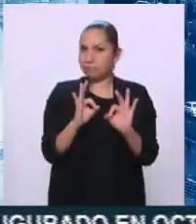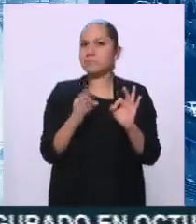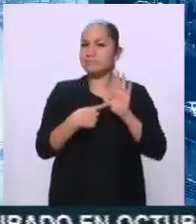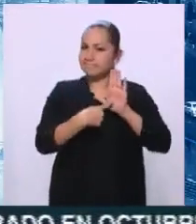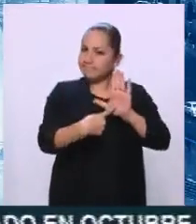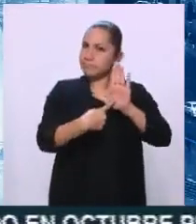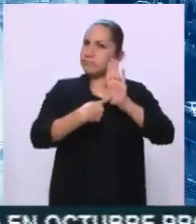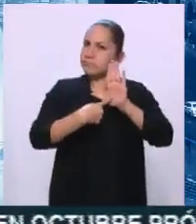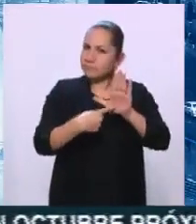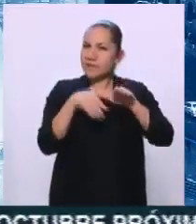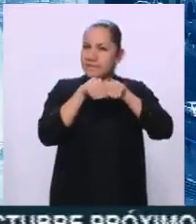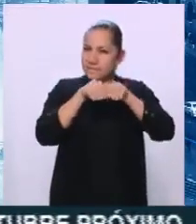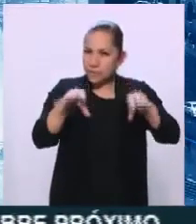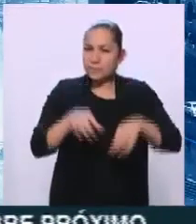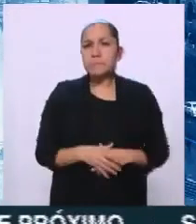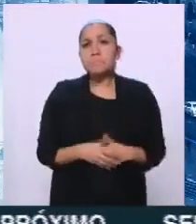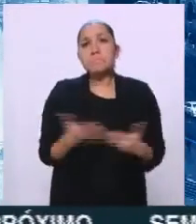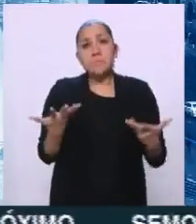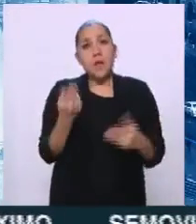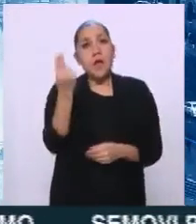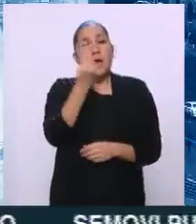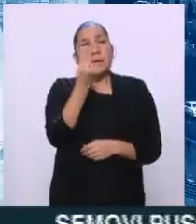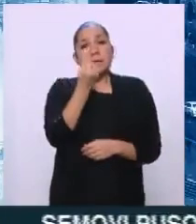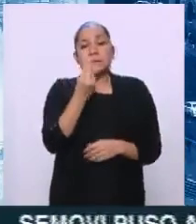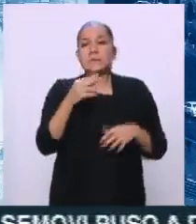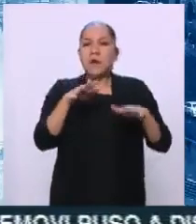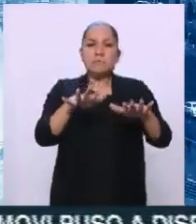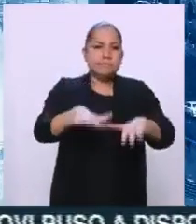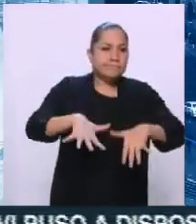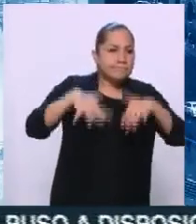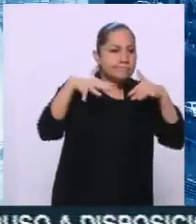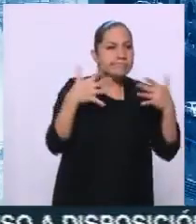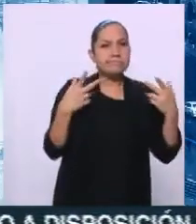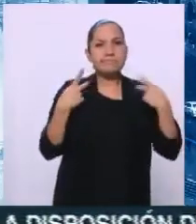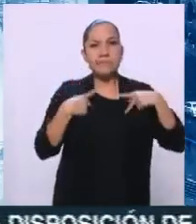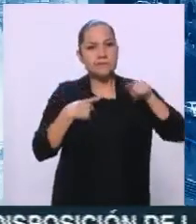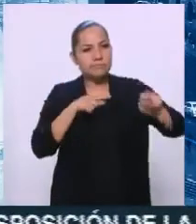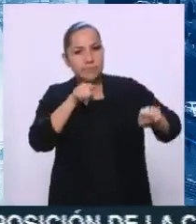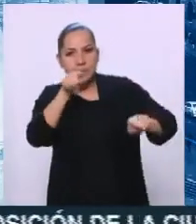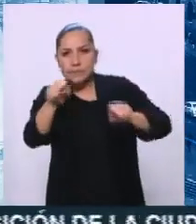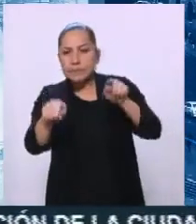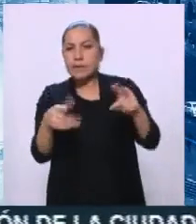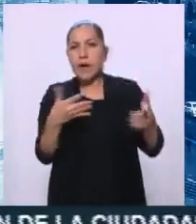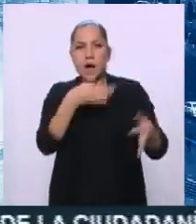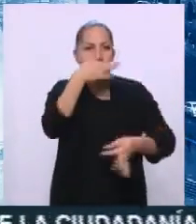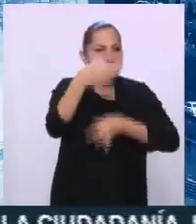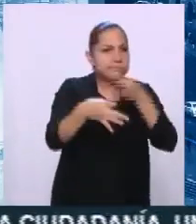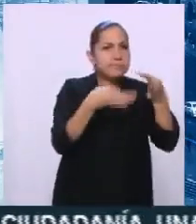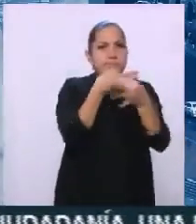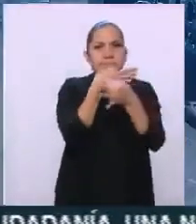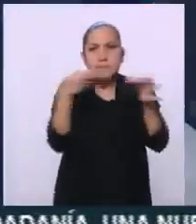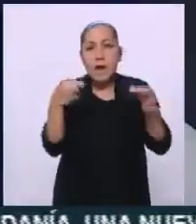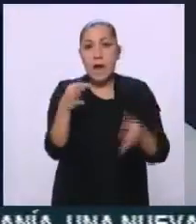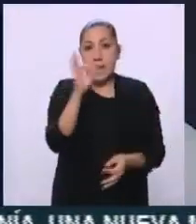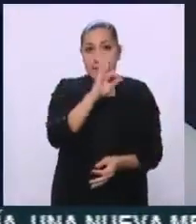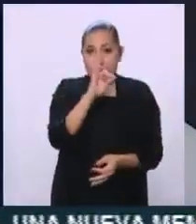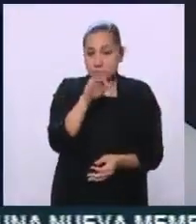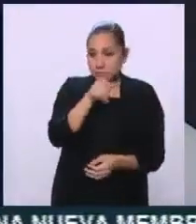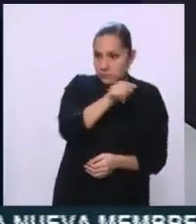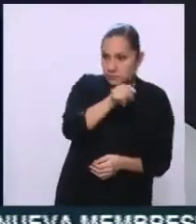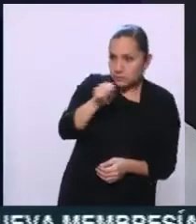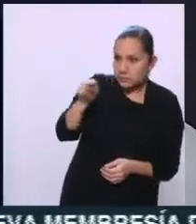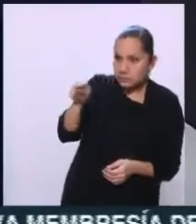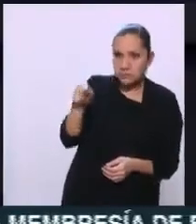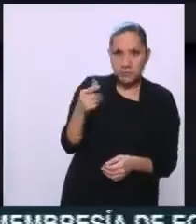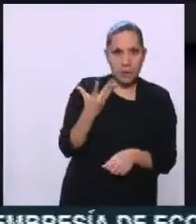ni se discutía en público, si tenemos tanto y esas son las necesidades, cuál es la mejor forma de